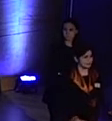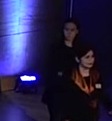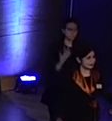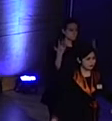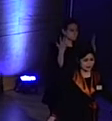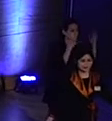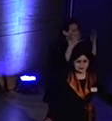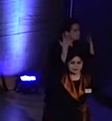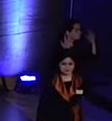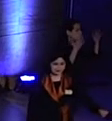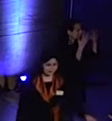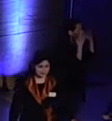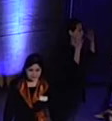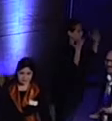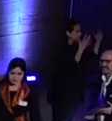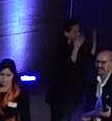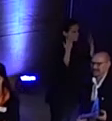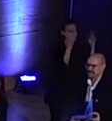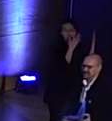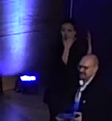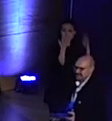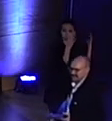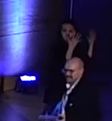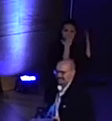Pues ahí está esa buena práctica. Enhorabuena.